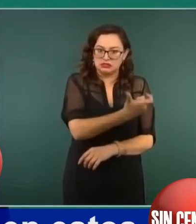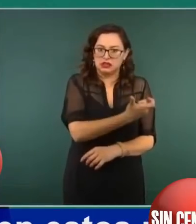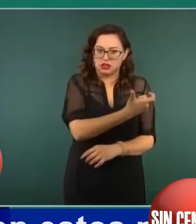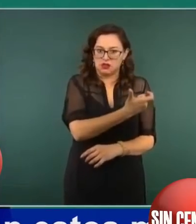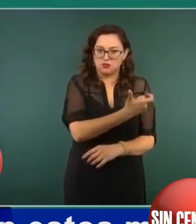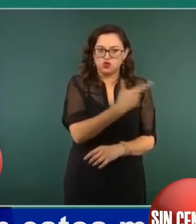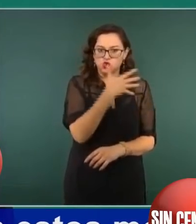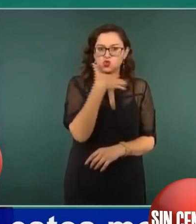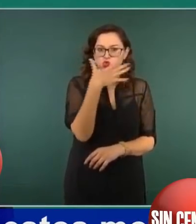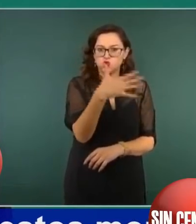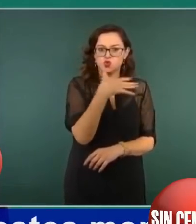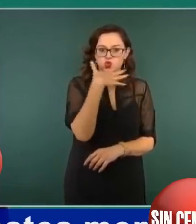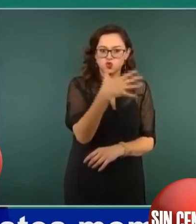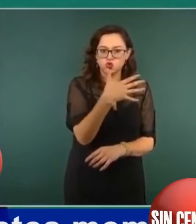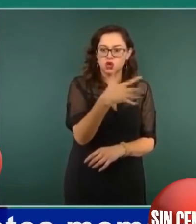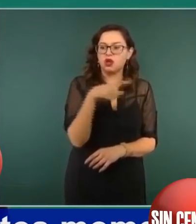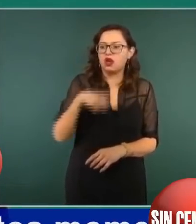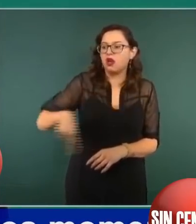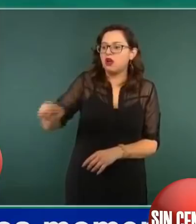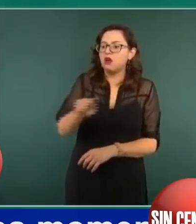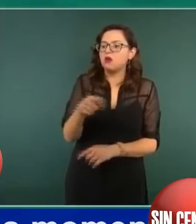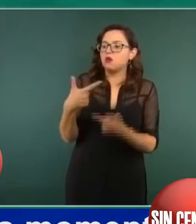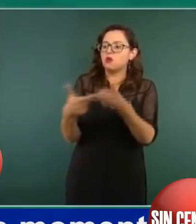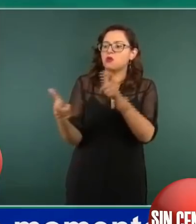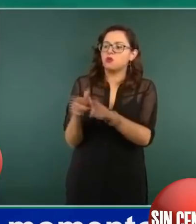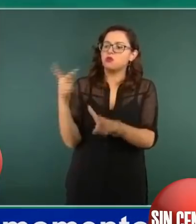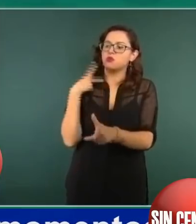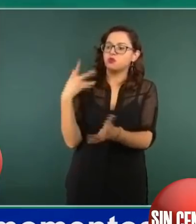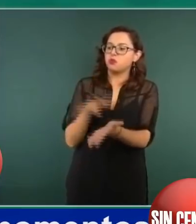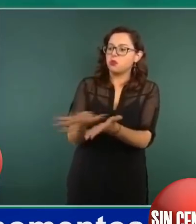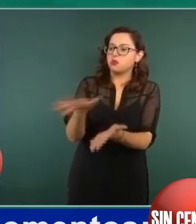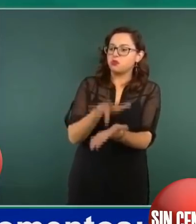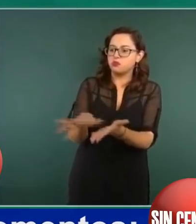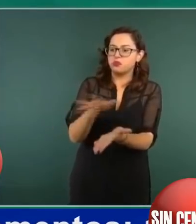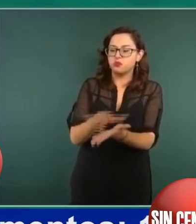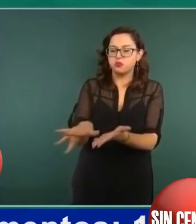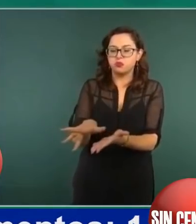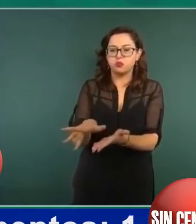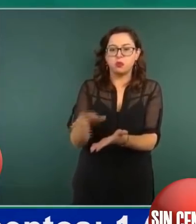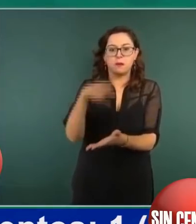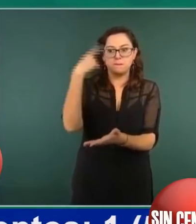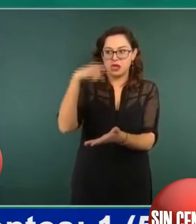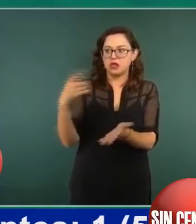ilícita para apoyar campañas y se llegó al grado